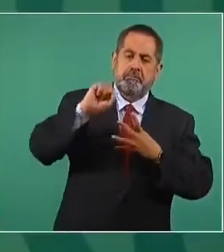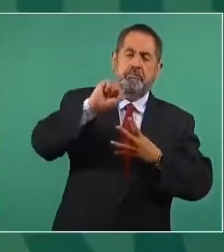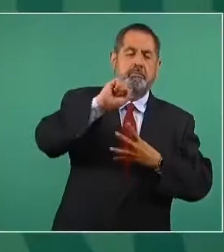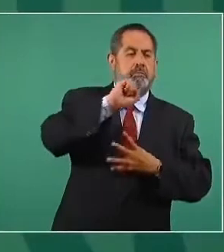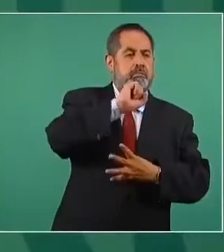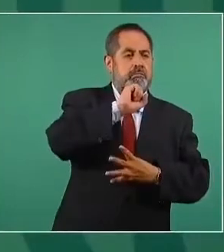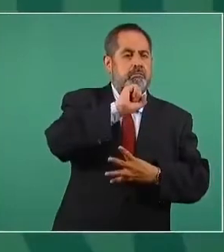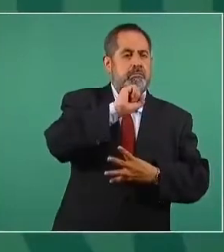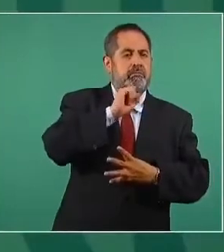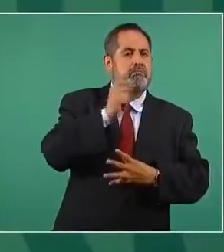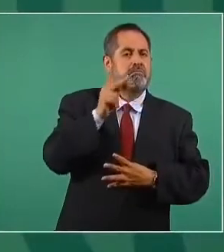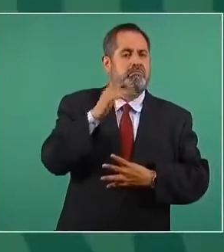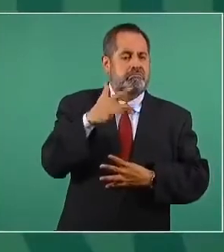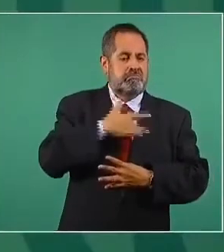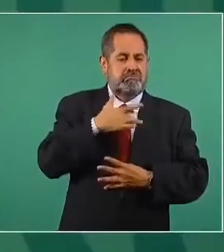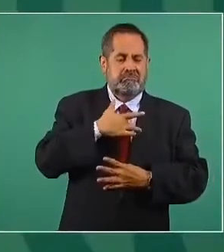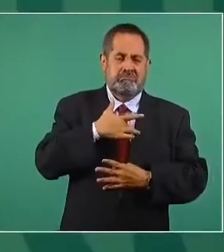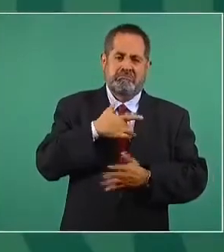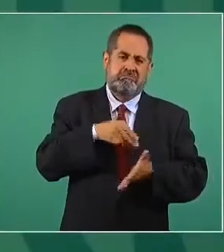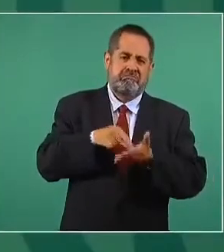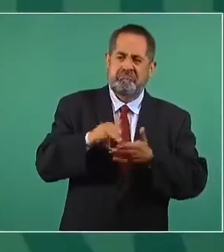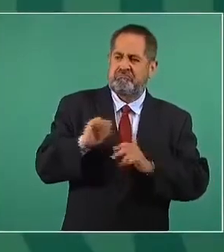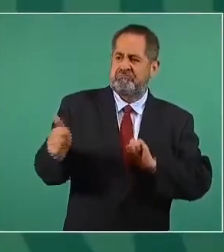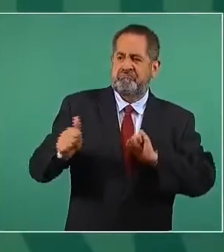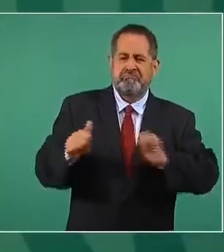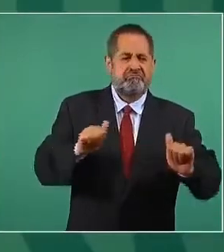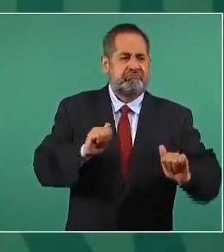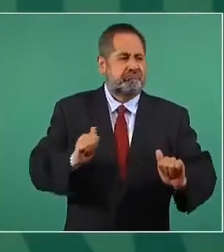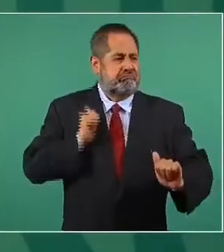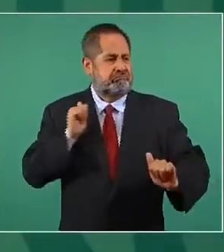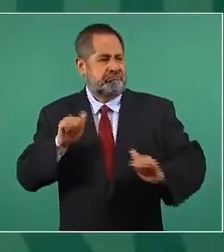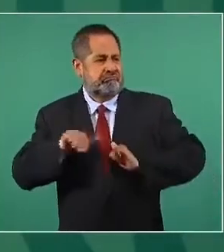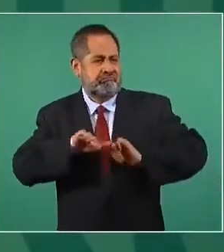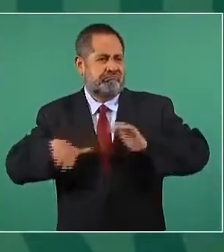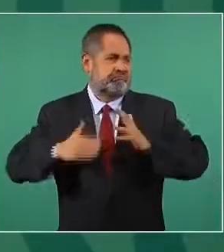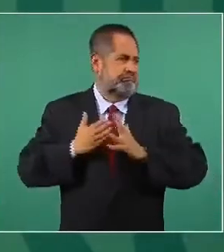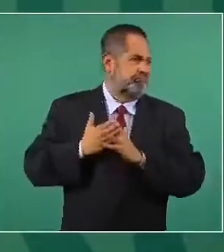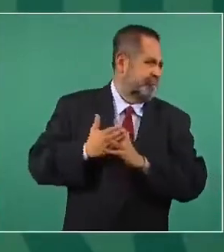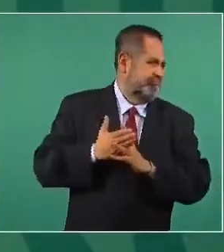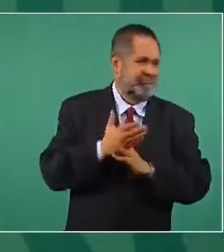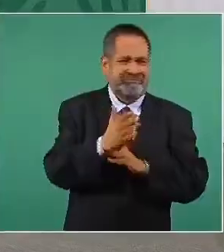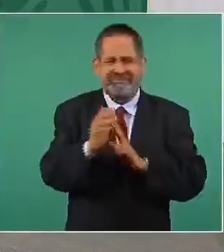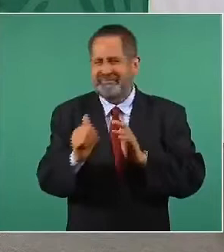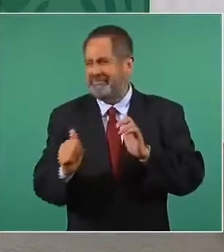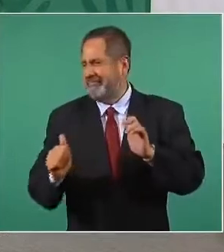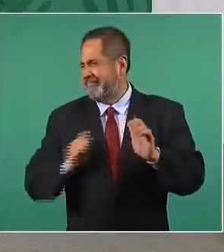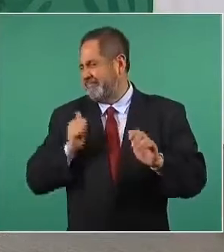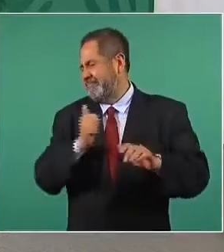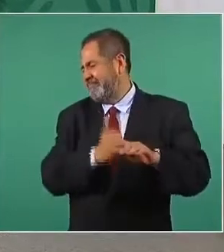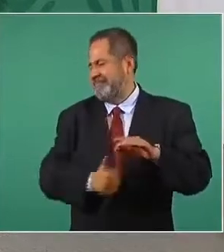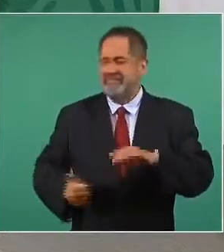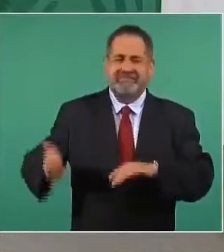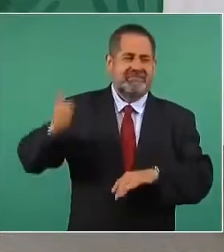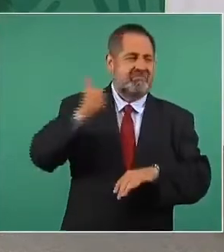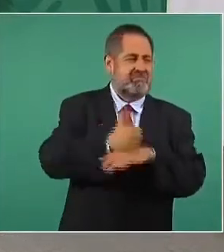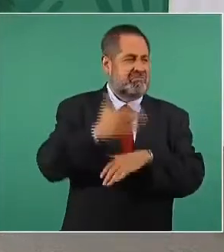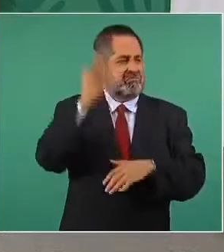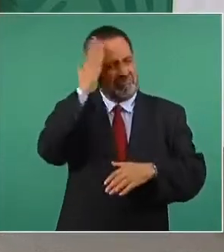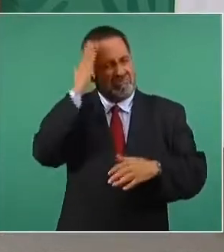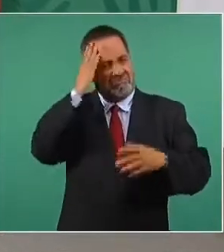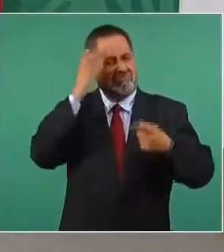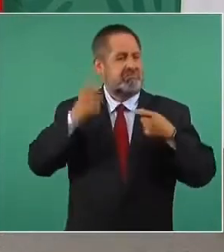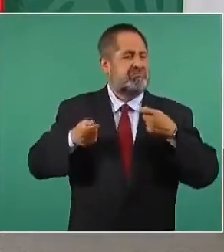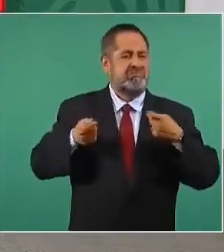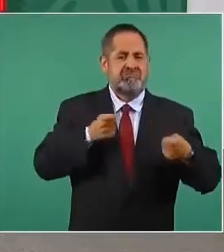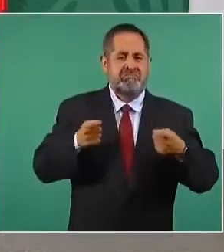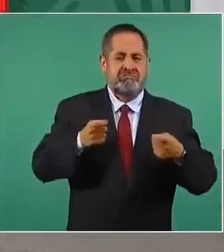sin escrúpulos morales de ninguna índole, me encaramo, llego hasta lo más alto del poder,